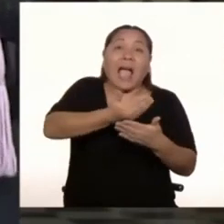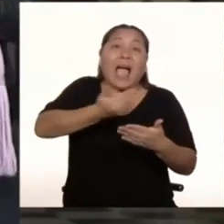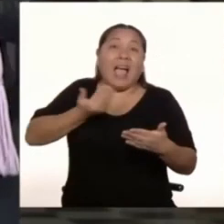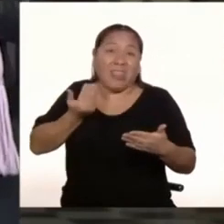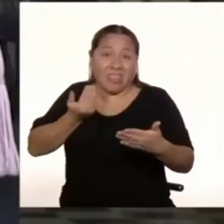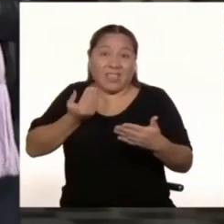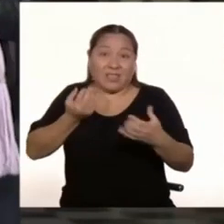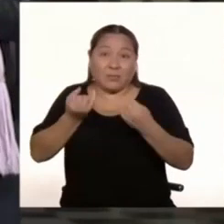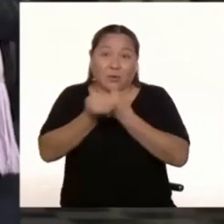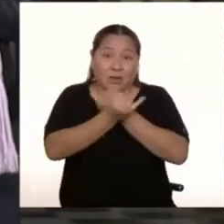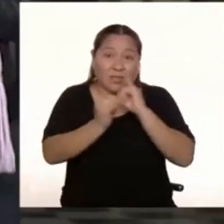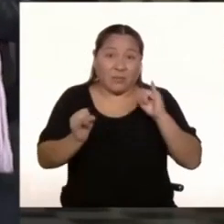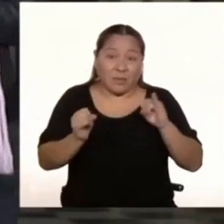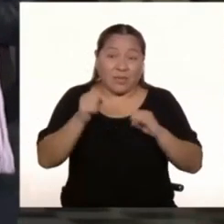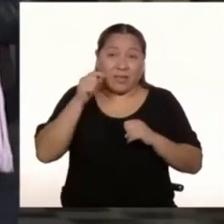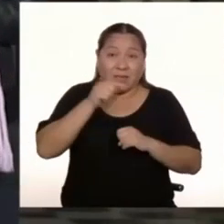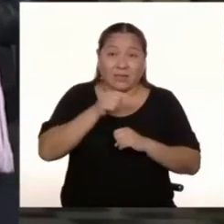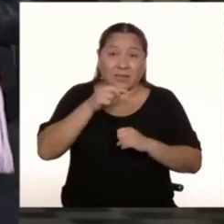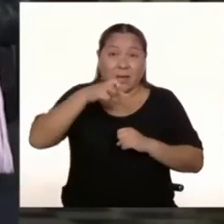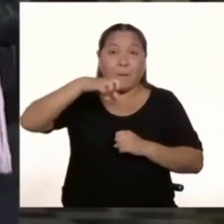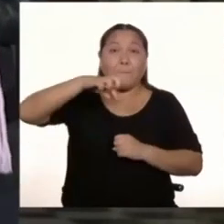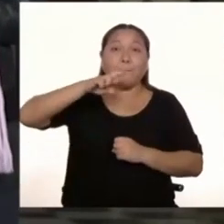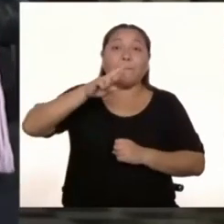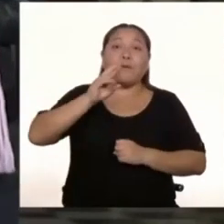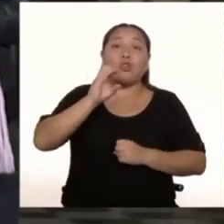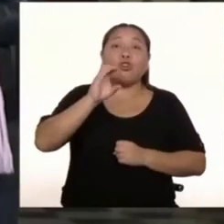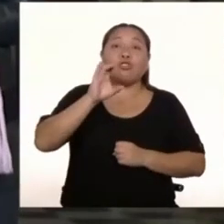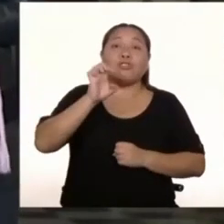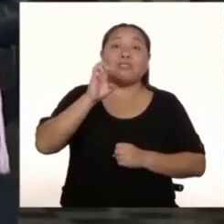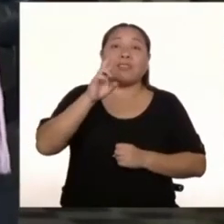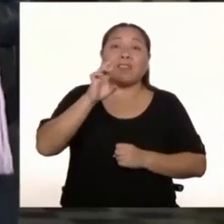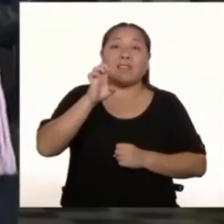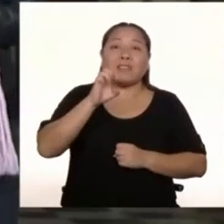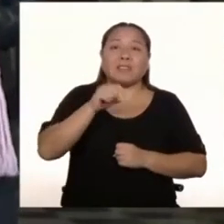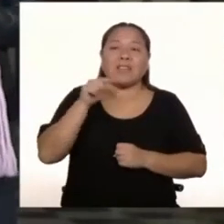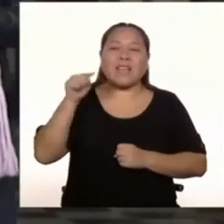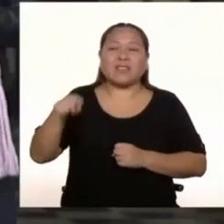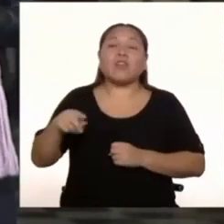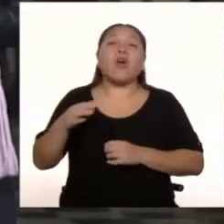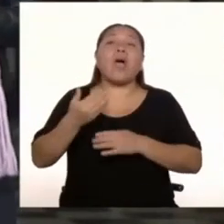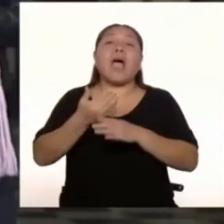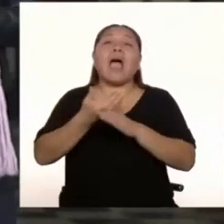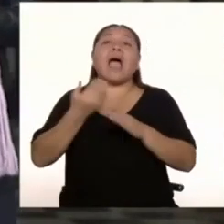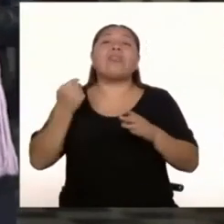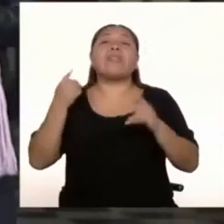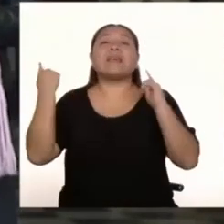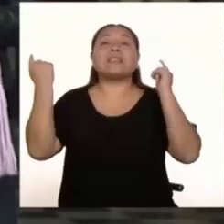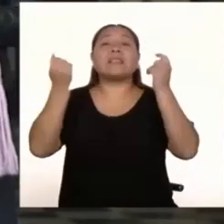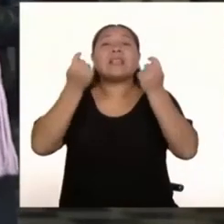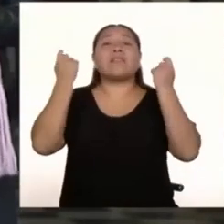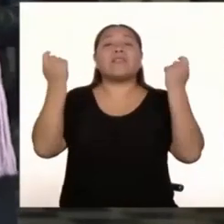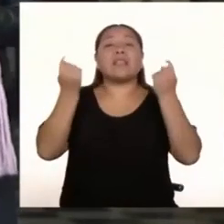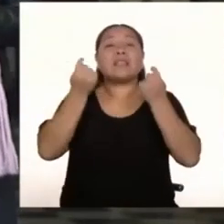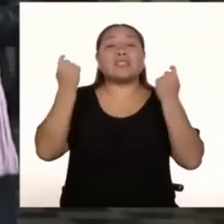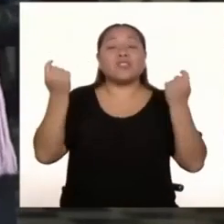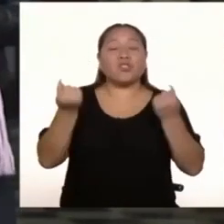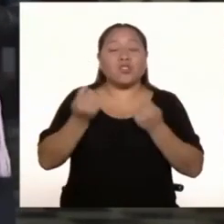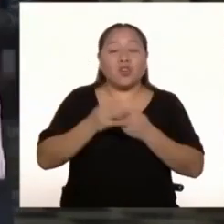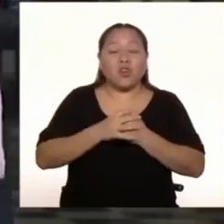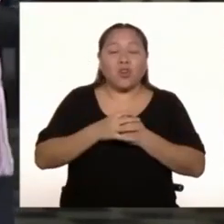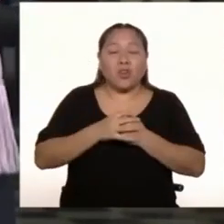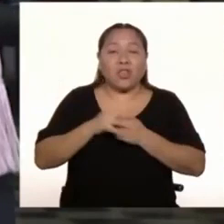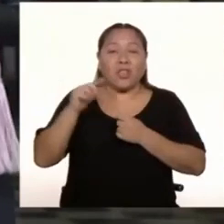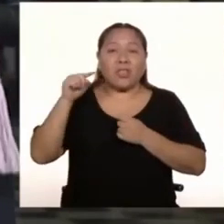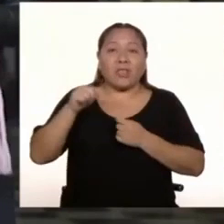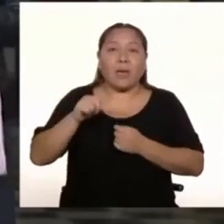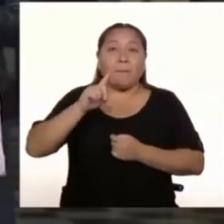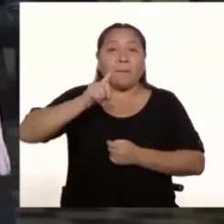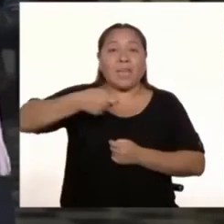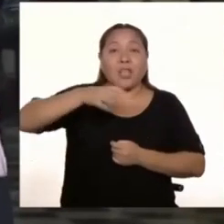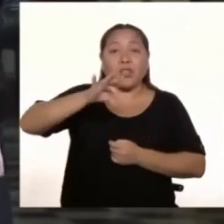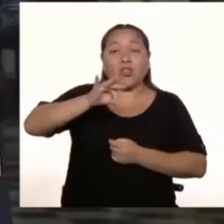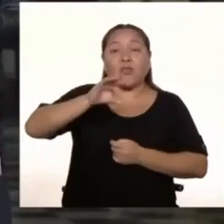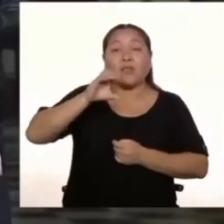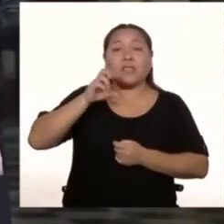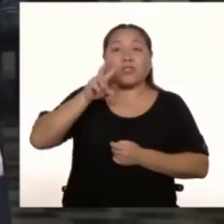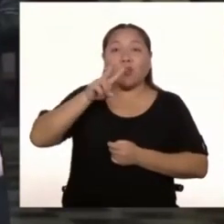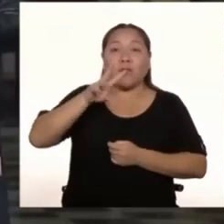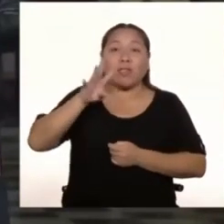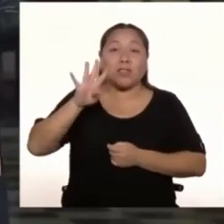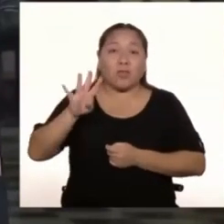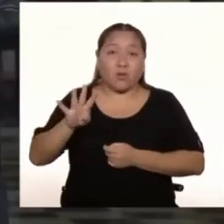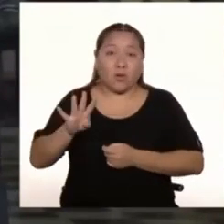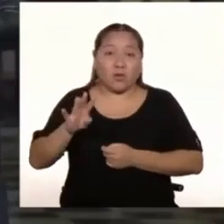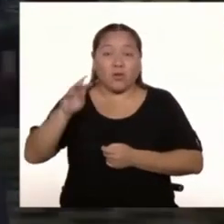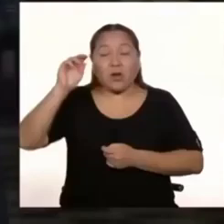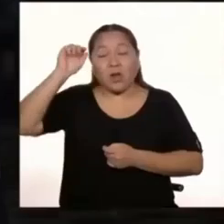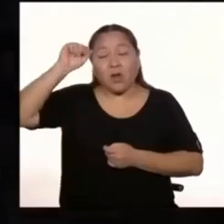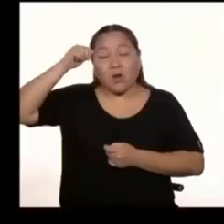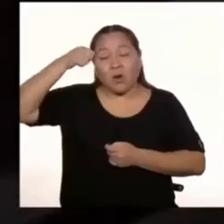las celebraciones del centenario de nuestra independencia, precisamente en 1924, recordando las batallas de